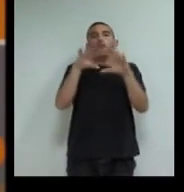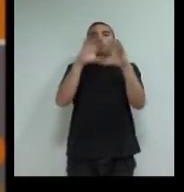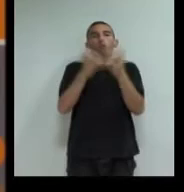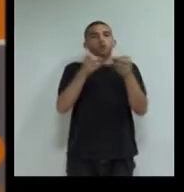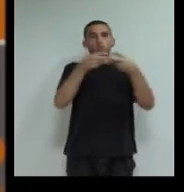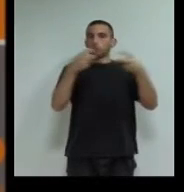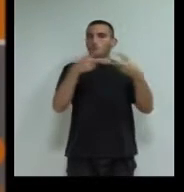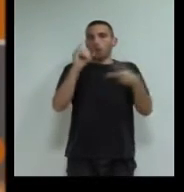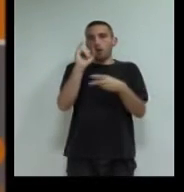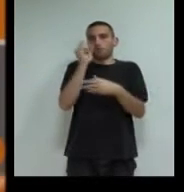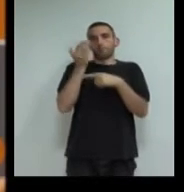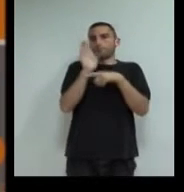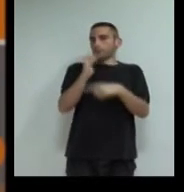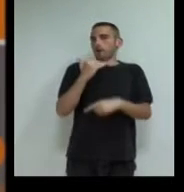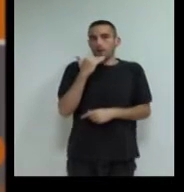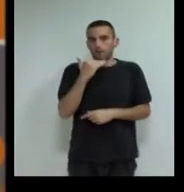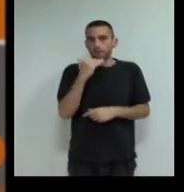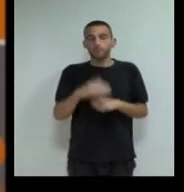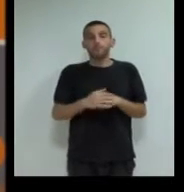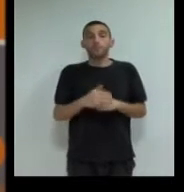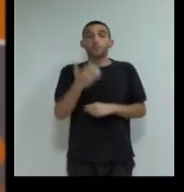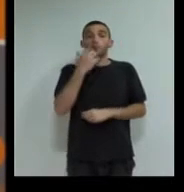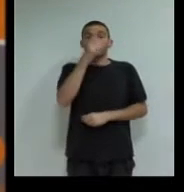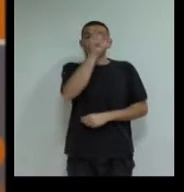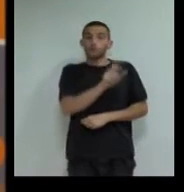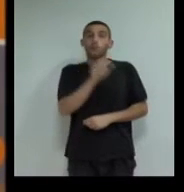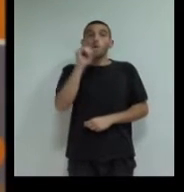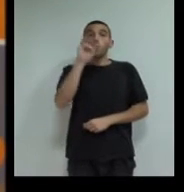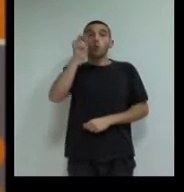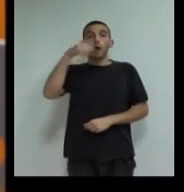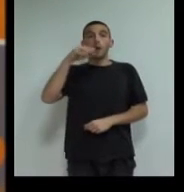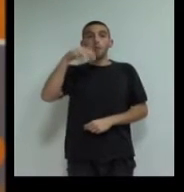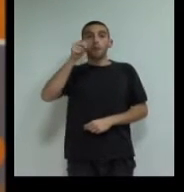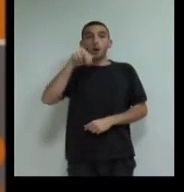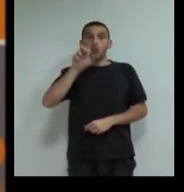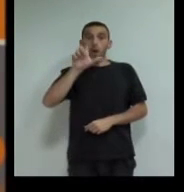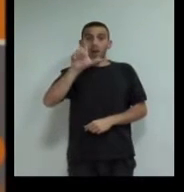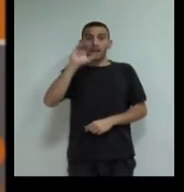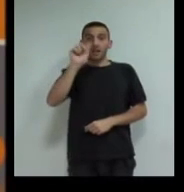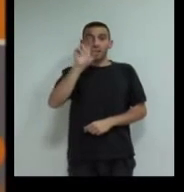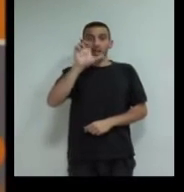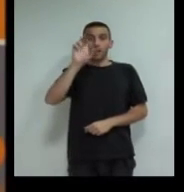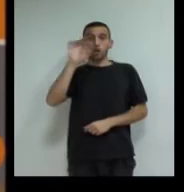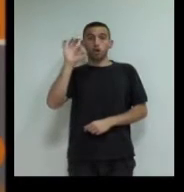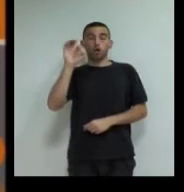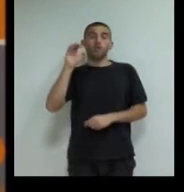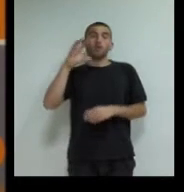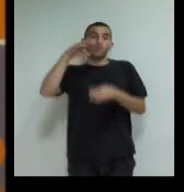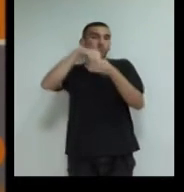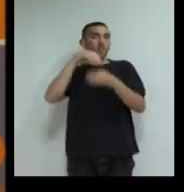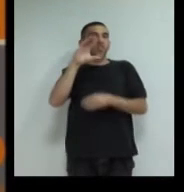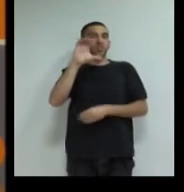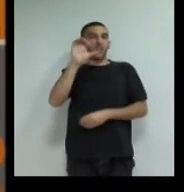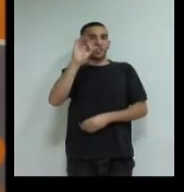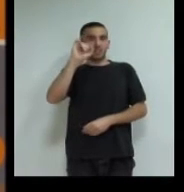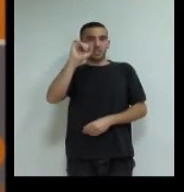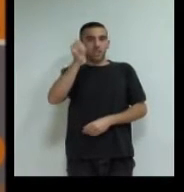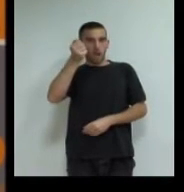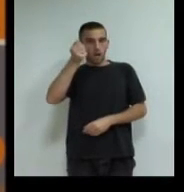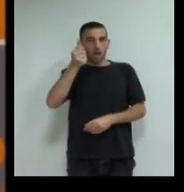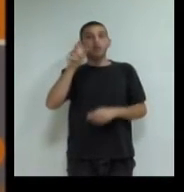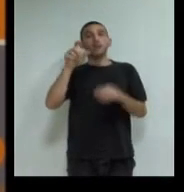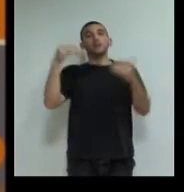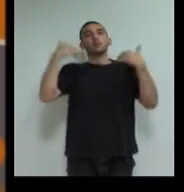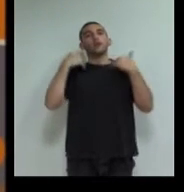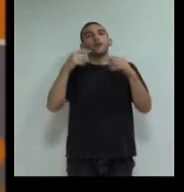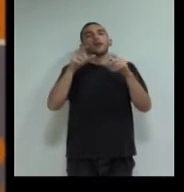subtitulado accesible. Por una parte está Juan Manuel Carrero, que representa a CESIA. Él es el responsable de accesibilidad